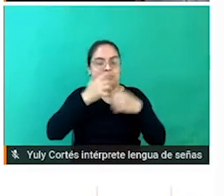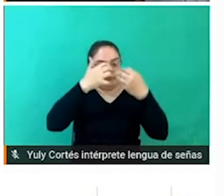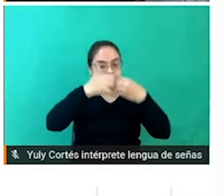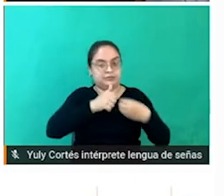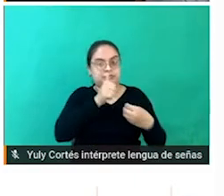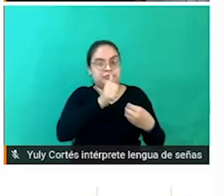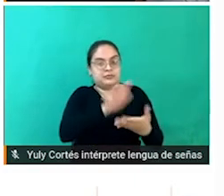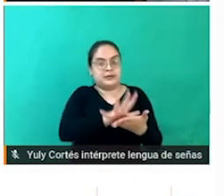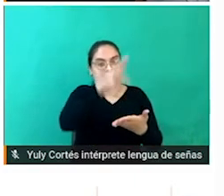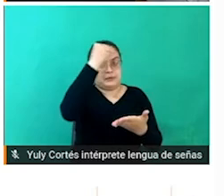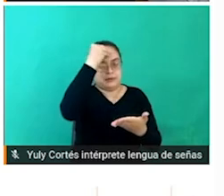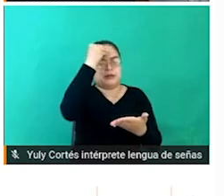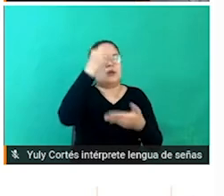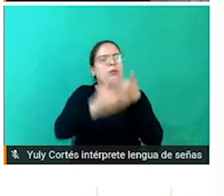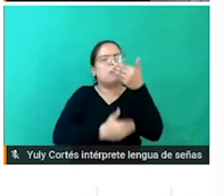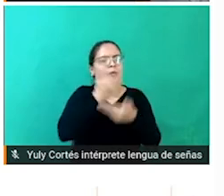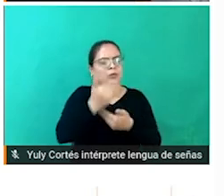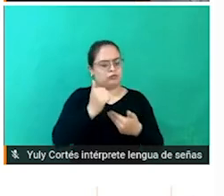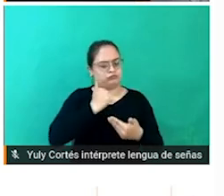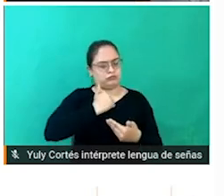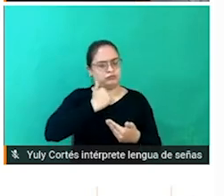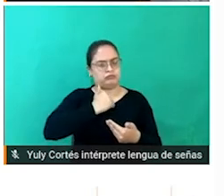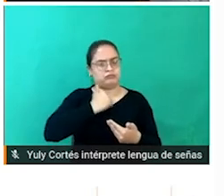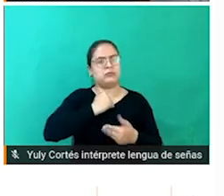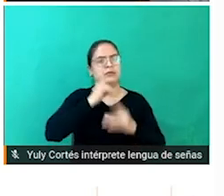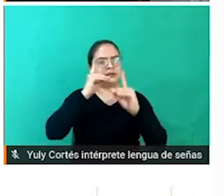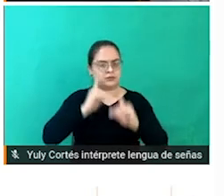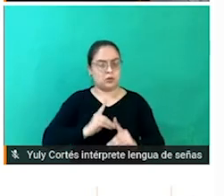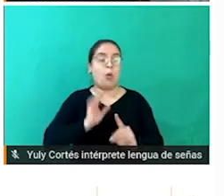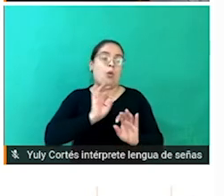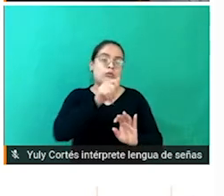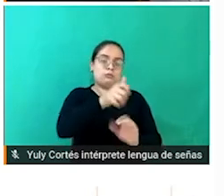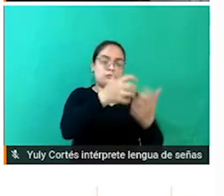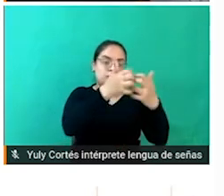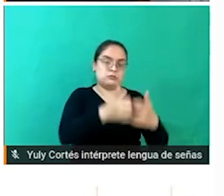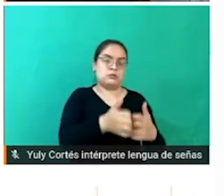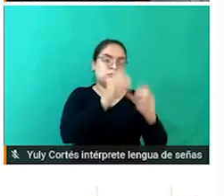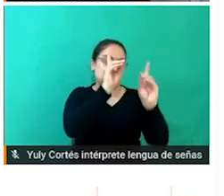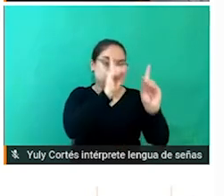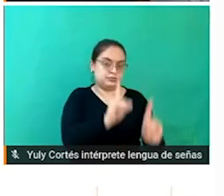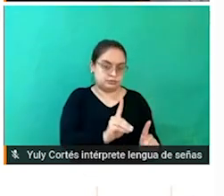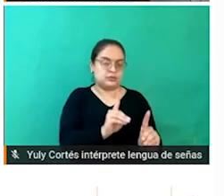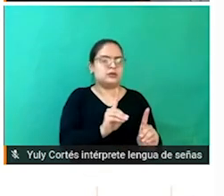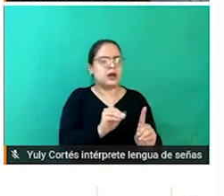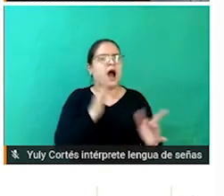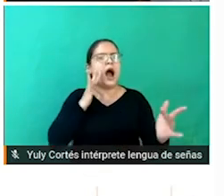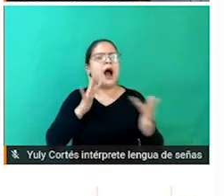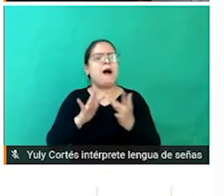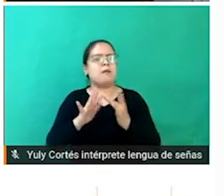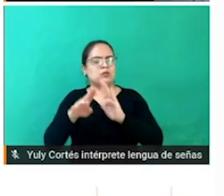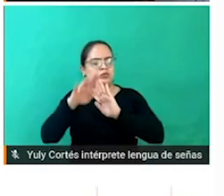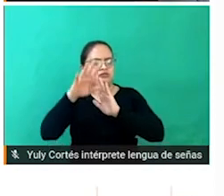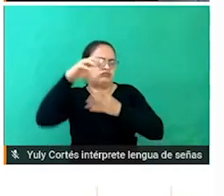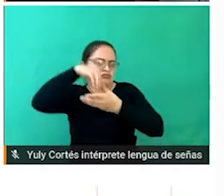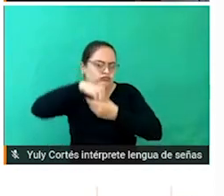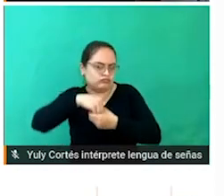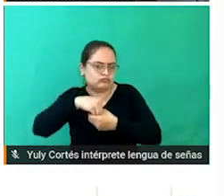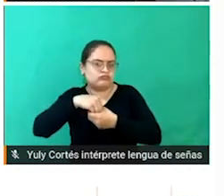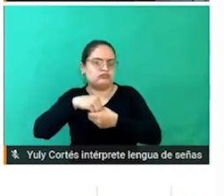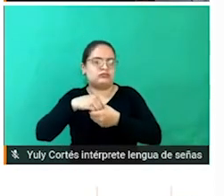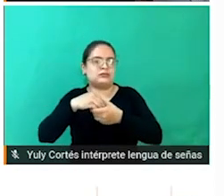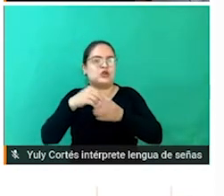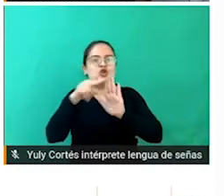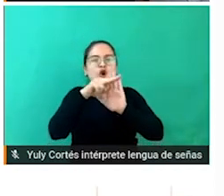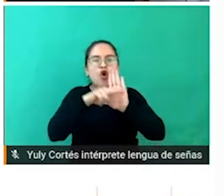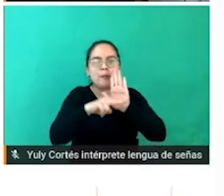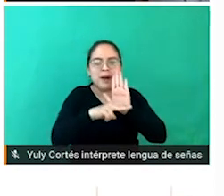modificar procesos de forma autónoma a los elementos industriales de acuerdo a los